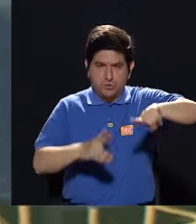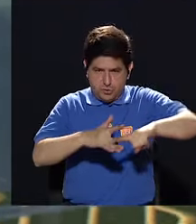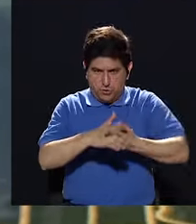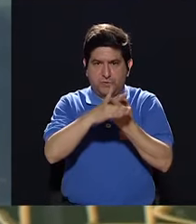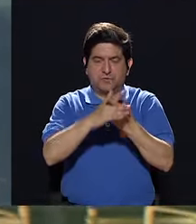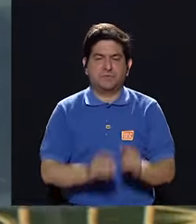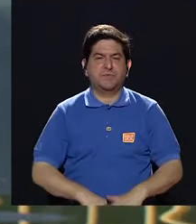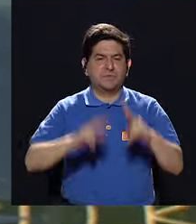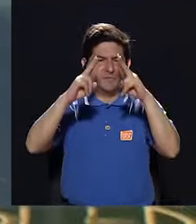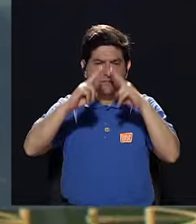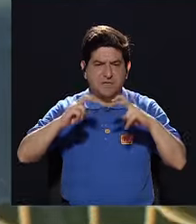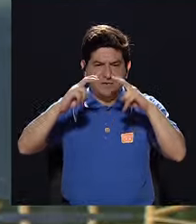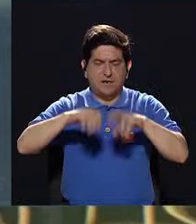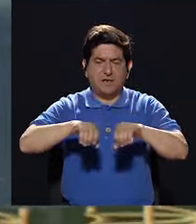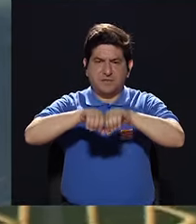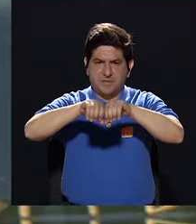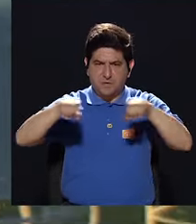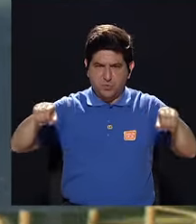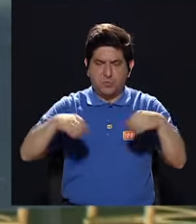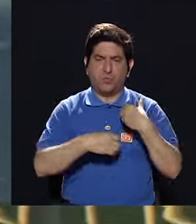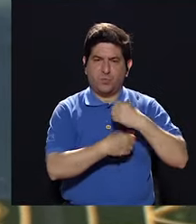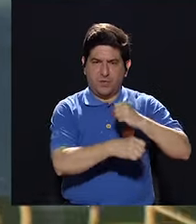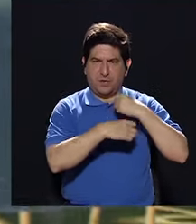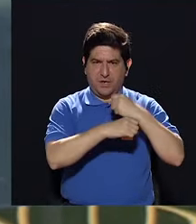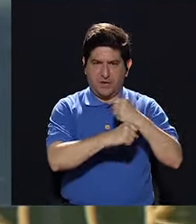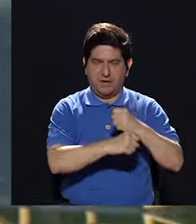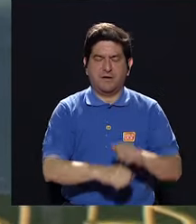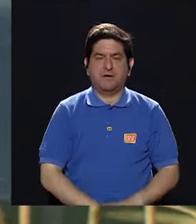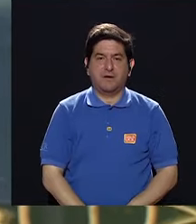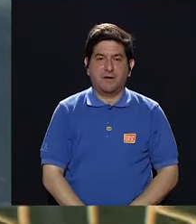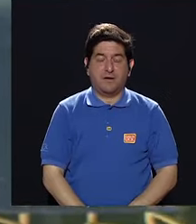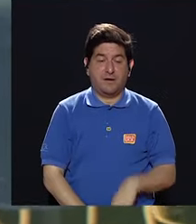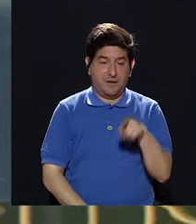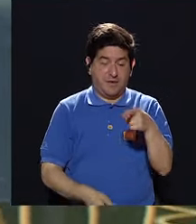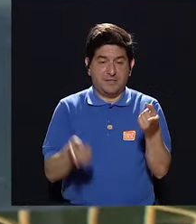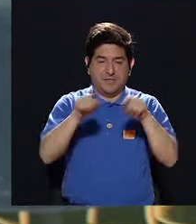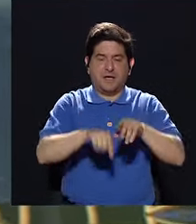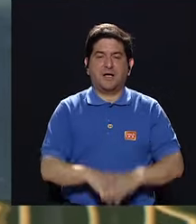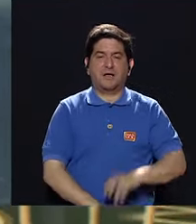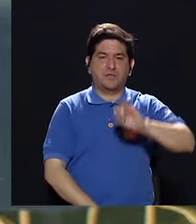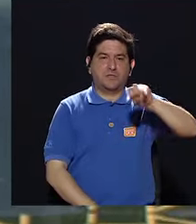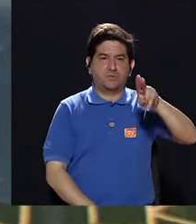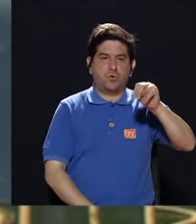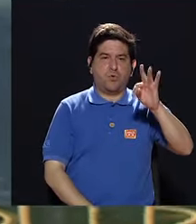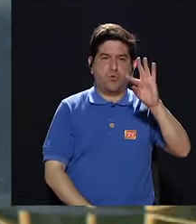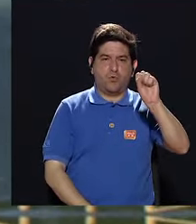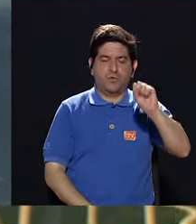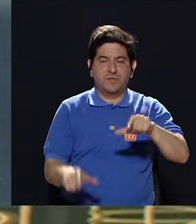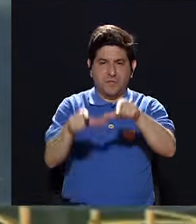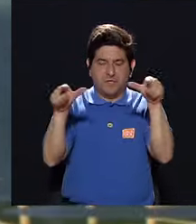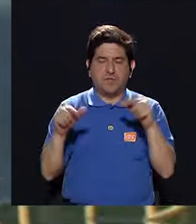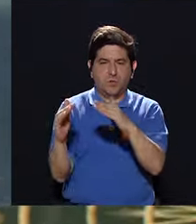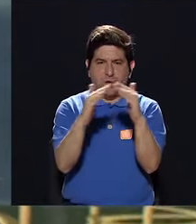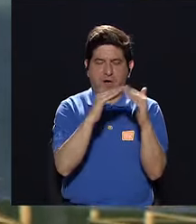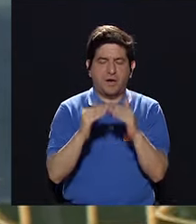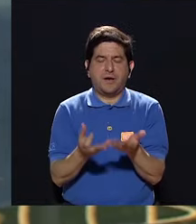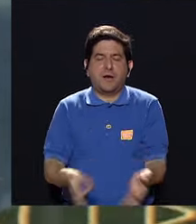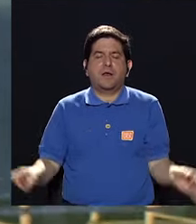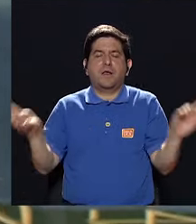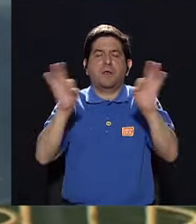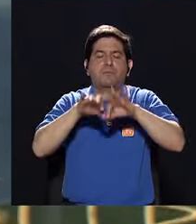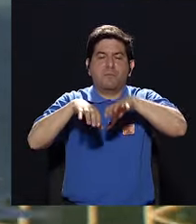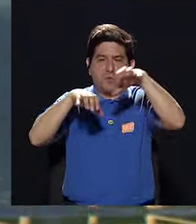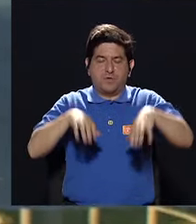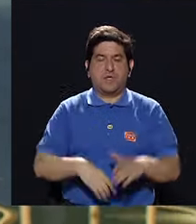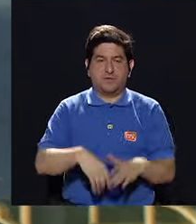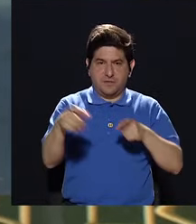como le mencionaba, analizando el acueducto municipal, ¿verdad? El acueducto Juntas, que es el centro de población más importante del cantón, es